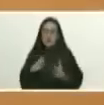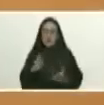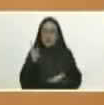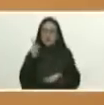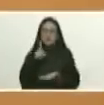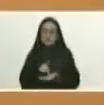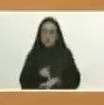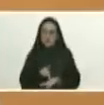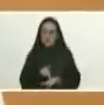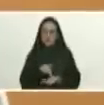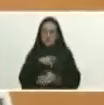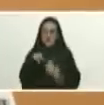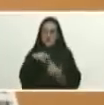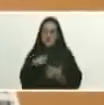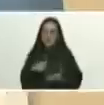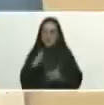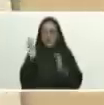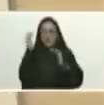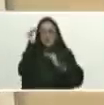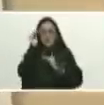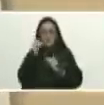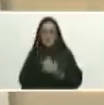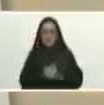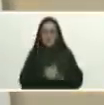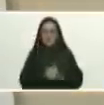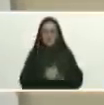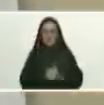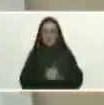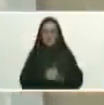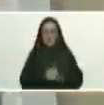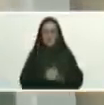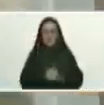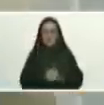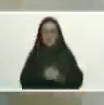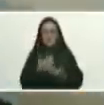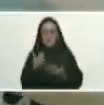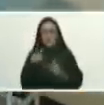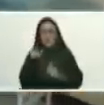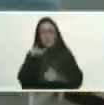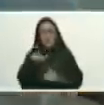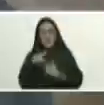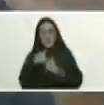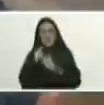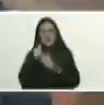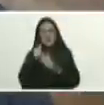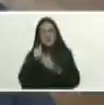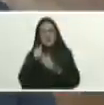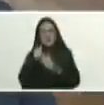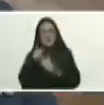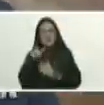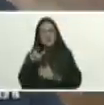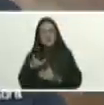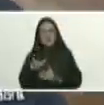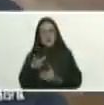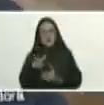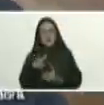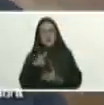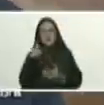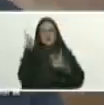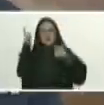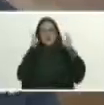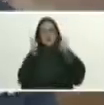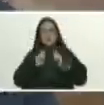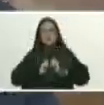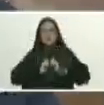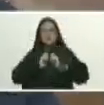presente, la revolución atenta. Y con usted, señor presidente, líder, con ese legado nuestro presidente Hugo